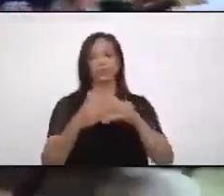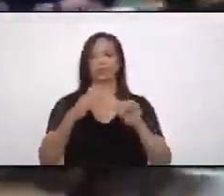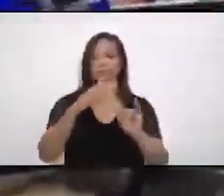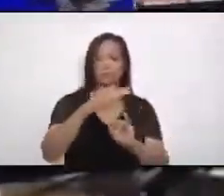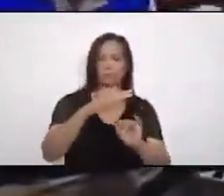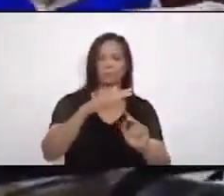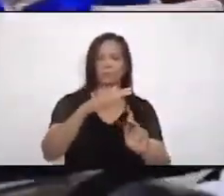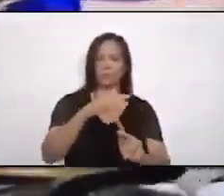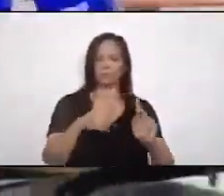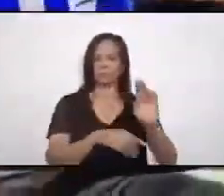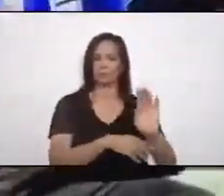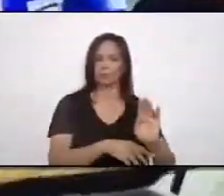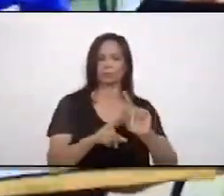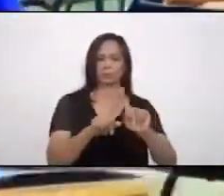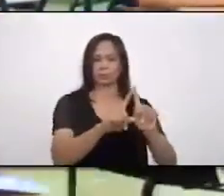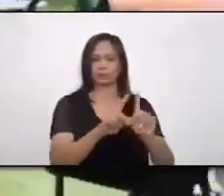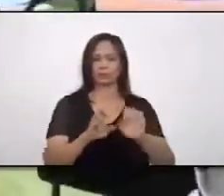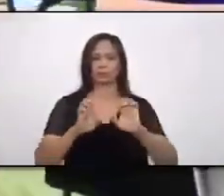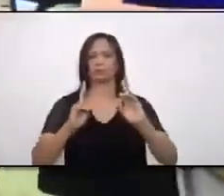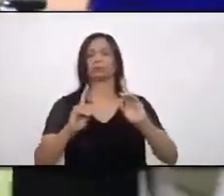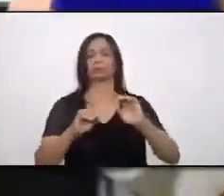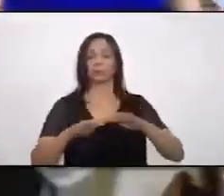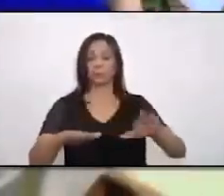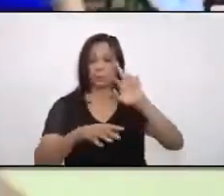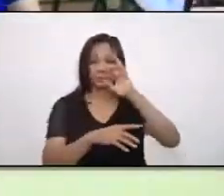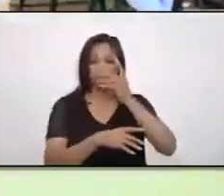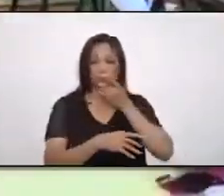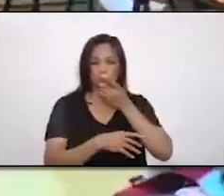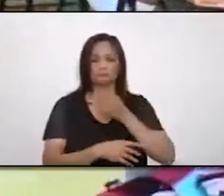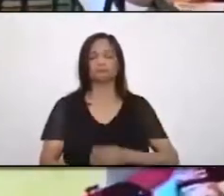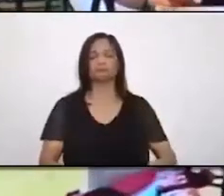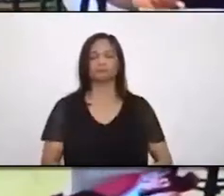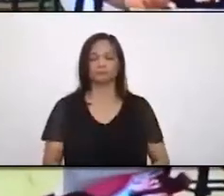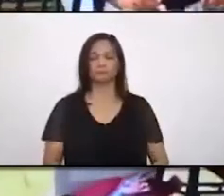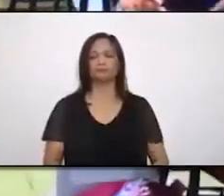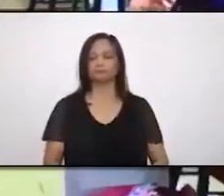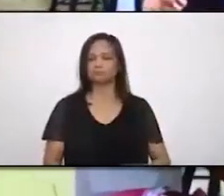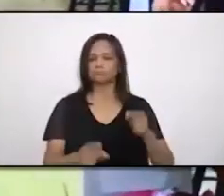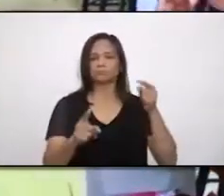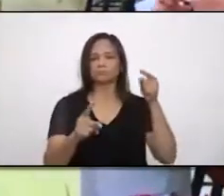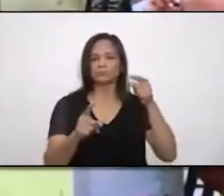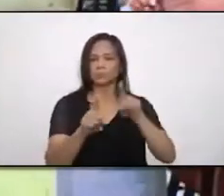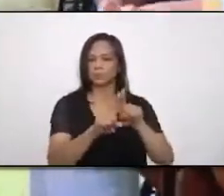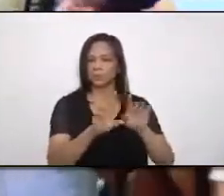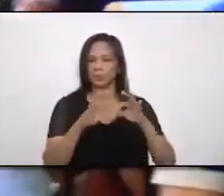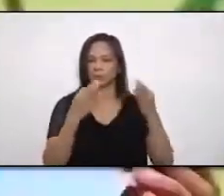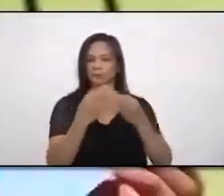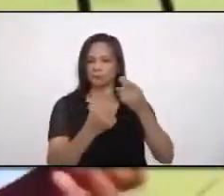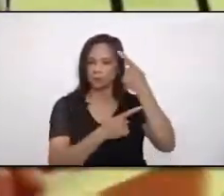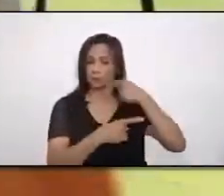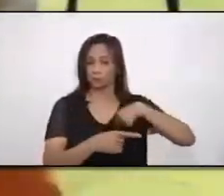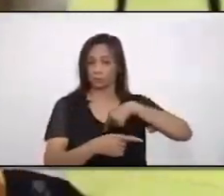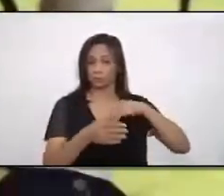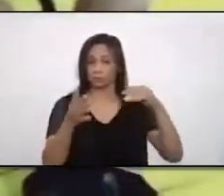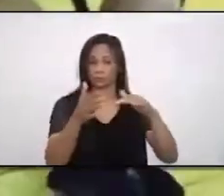presionando para el regreso a las aulas? ¿Cuál es la prisa? Si lo que falta es aproximadamente un mes de clases y